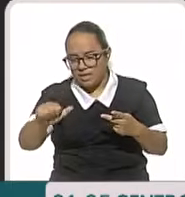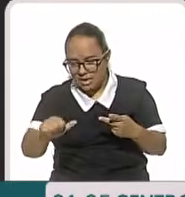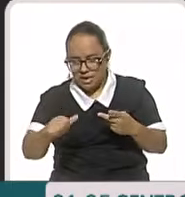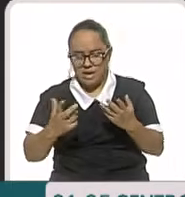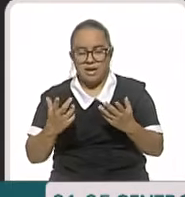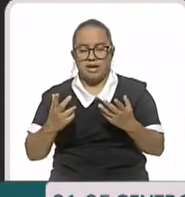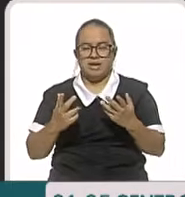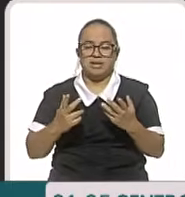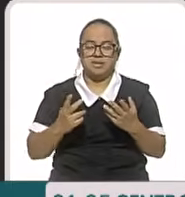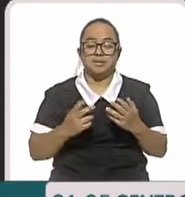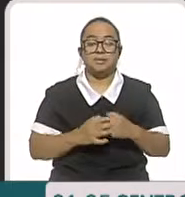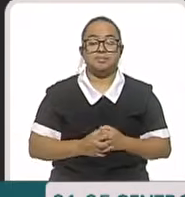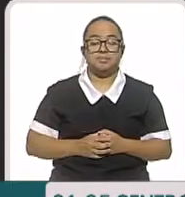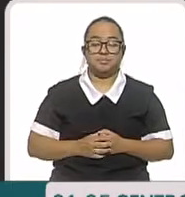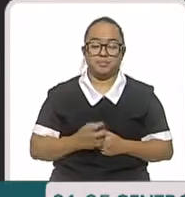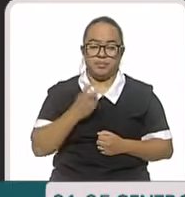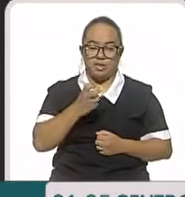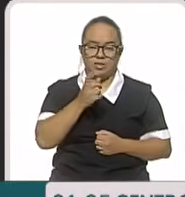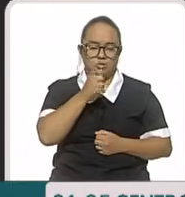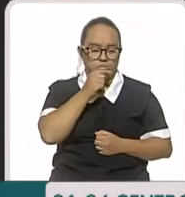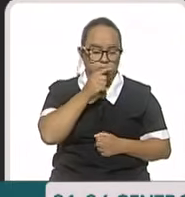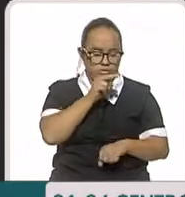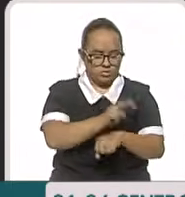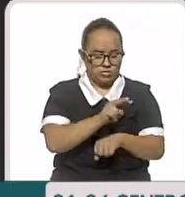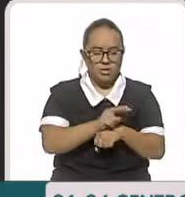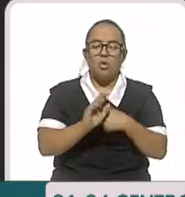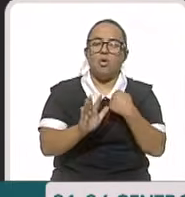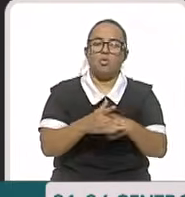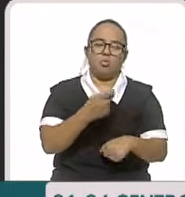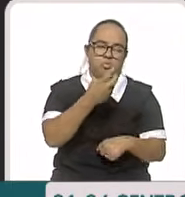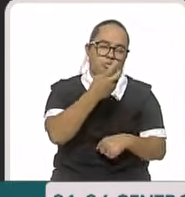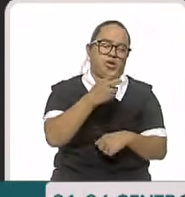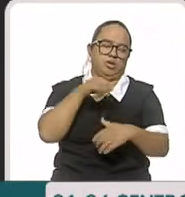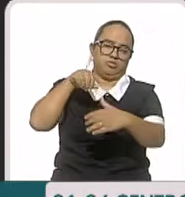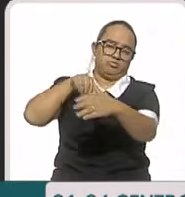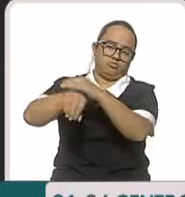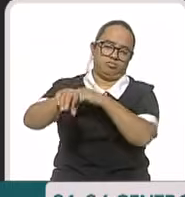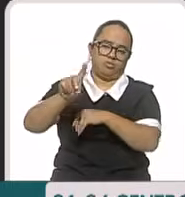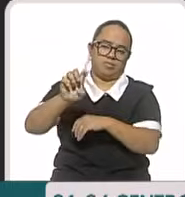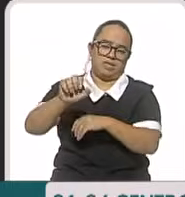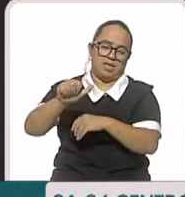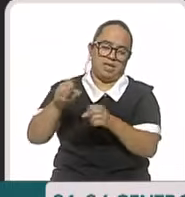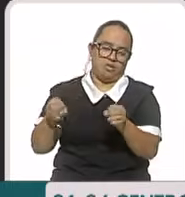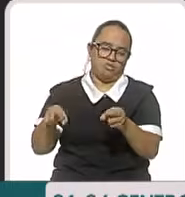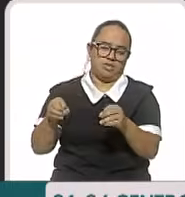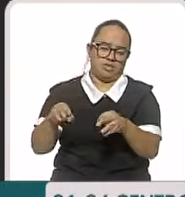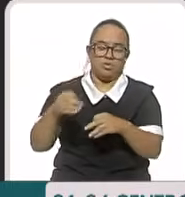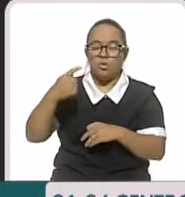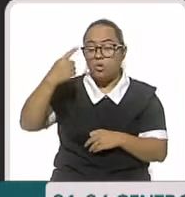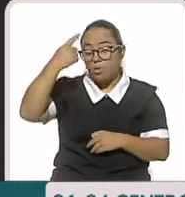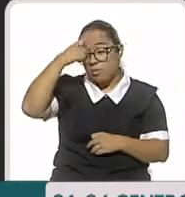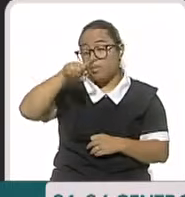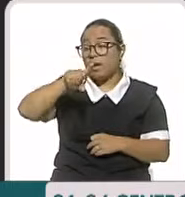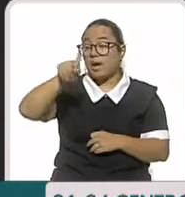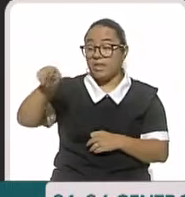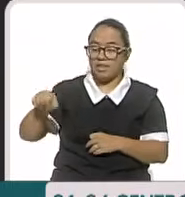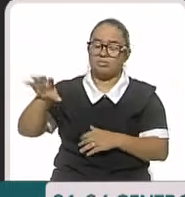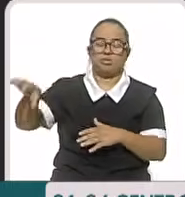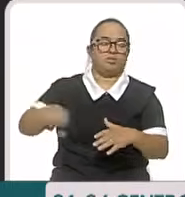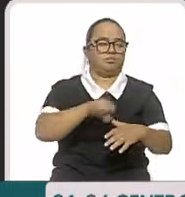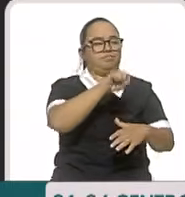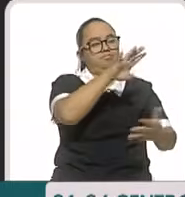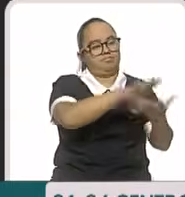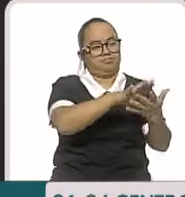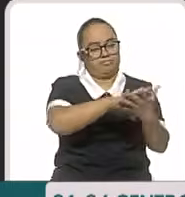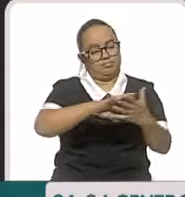recibe como parte de la custodia. Por eso lo llevan a la oficina de la DEA en Nueva York, justamente para después procesarlo y